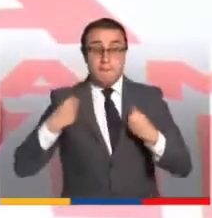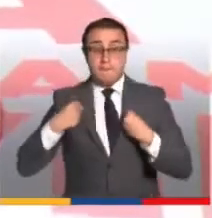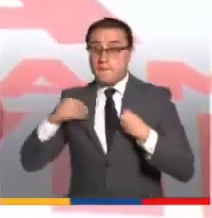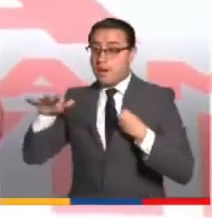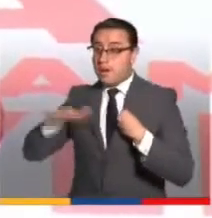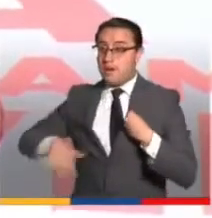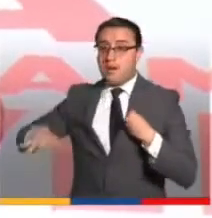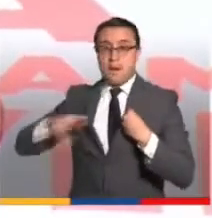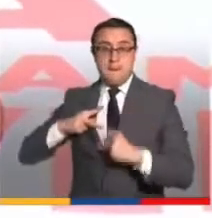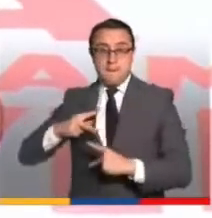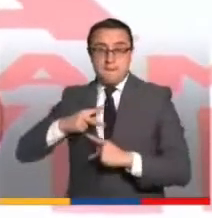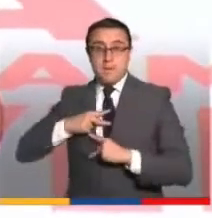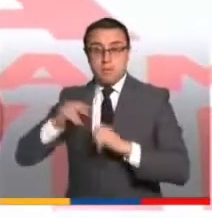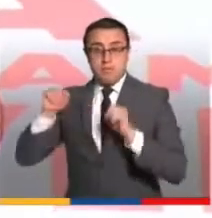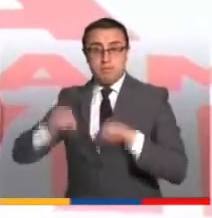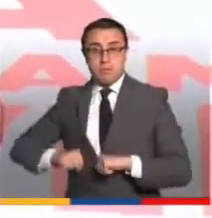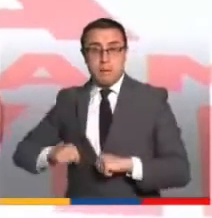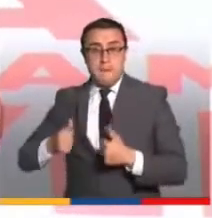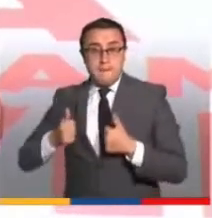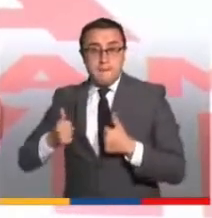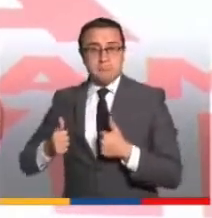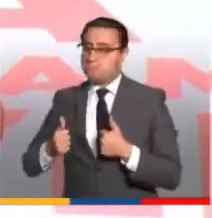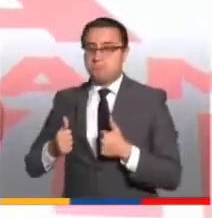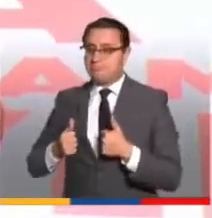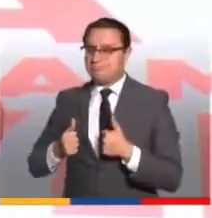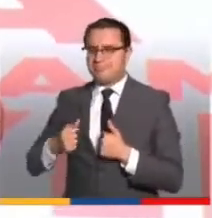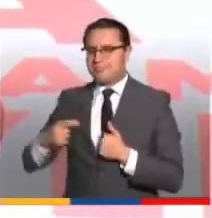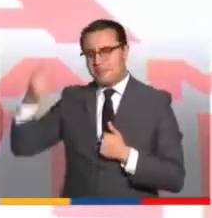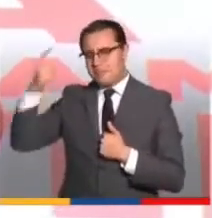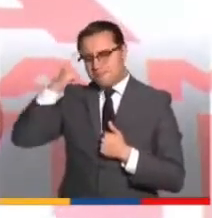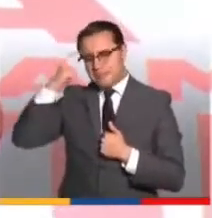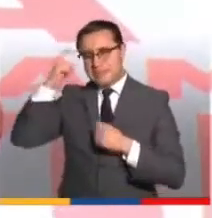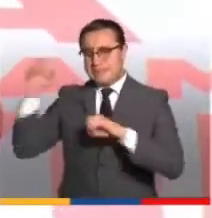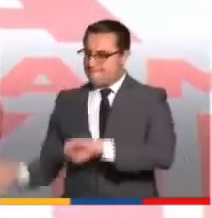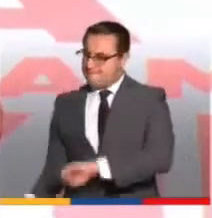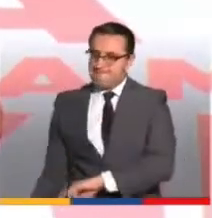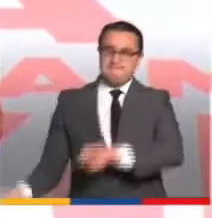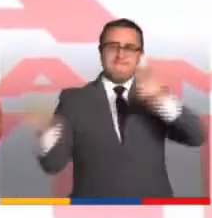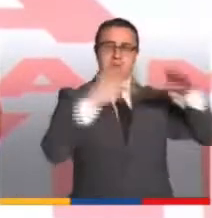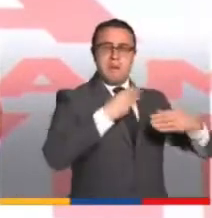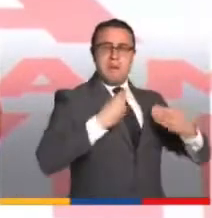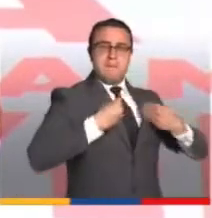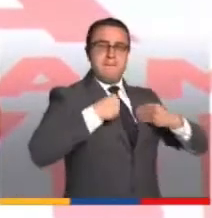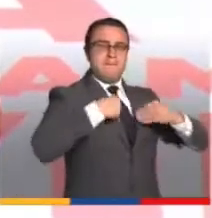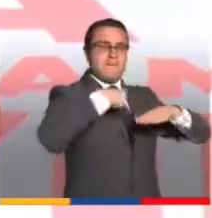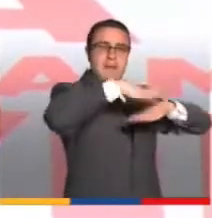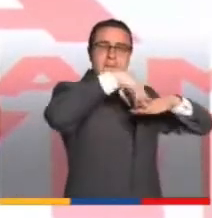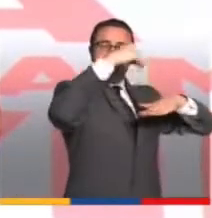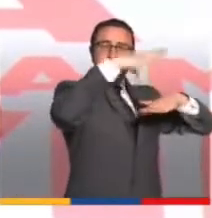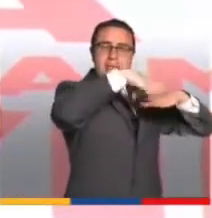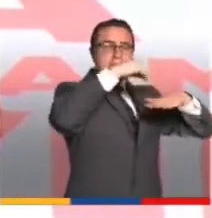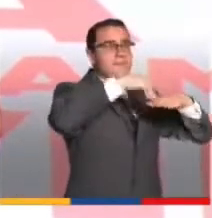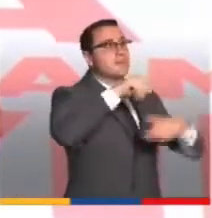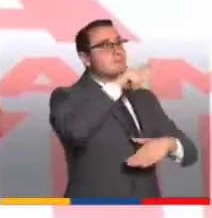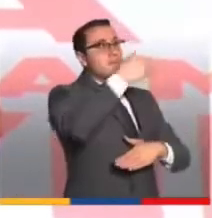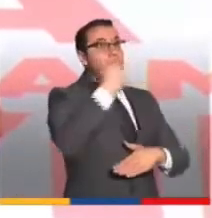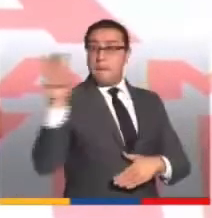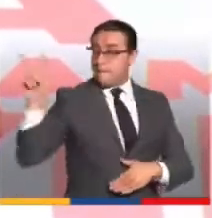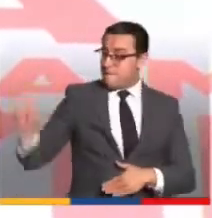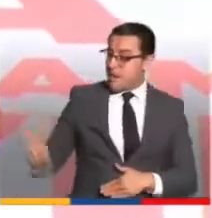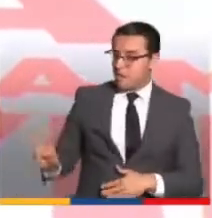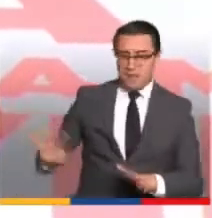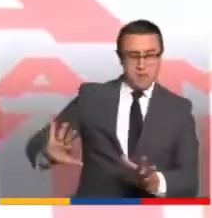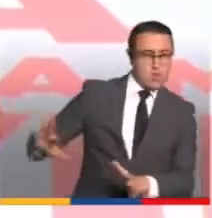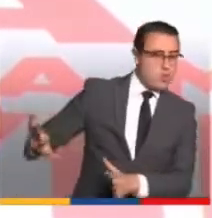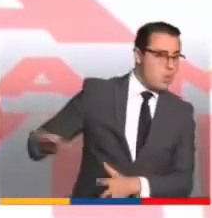mejor en su propia tierra. Ya creen que es mejor vivir en Miami que en Venezuela. Ya creen que es